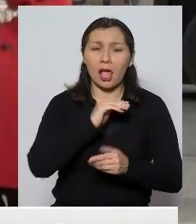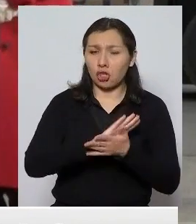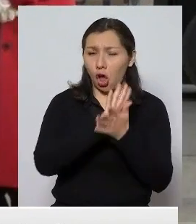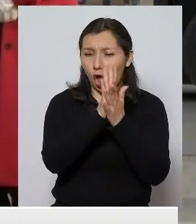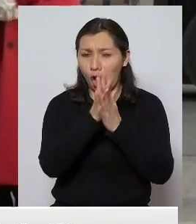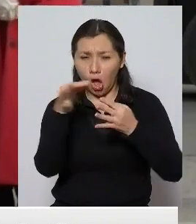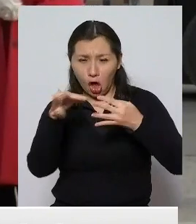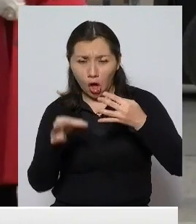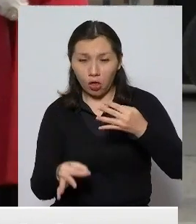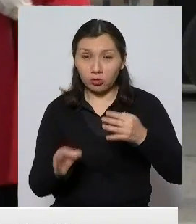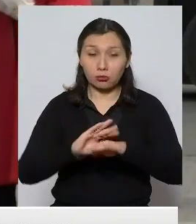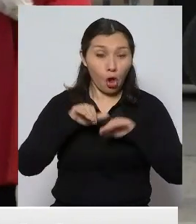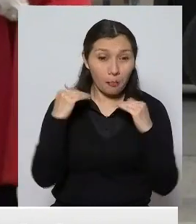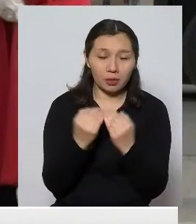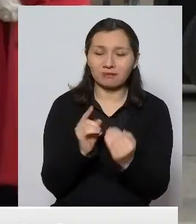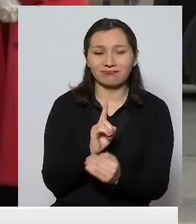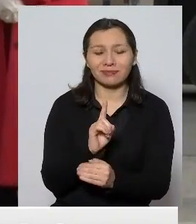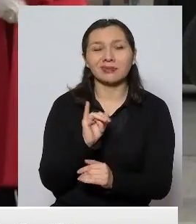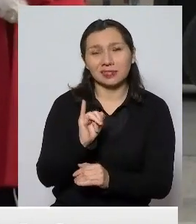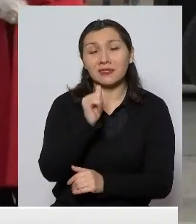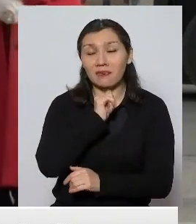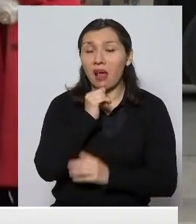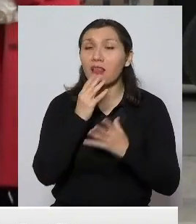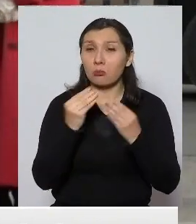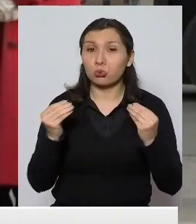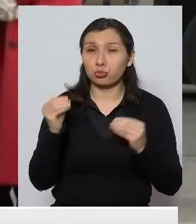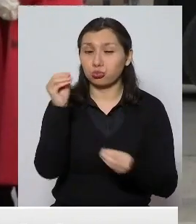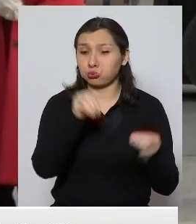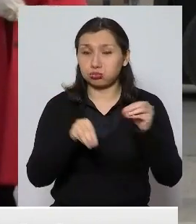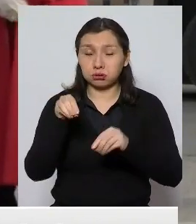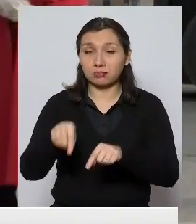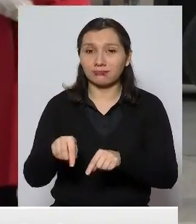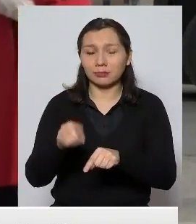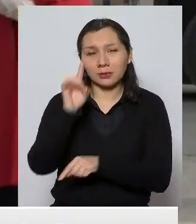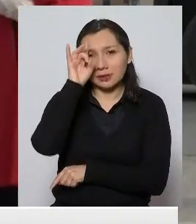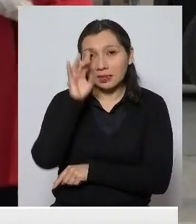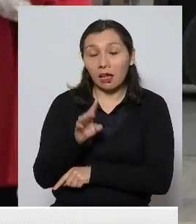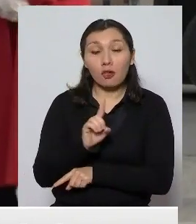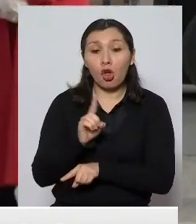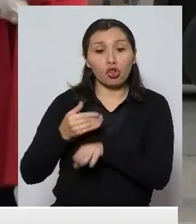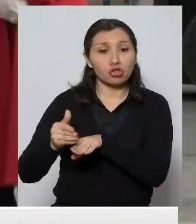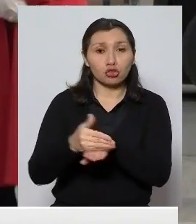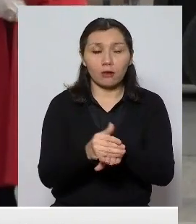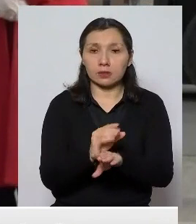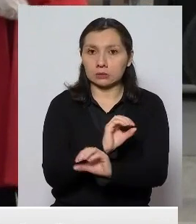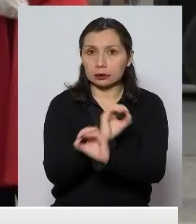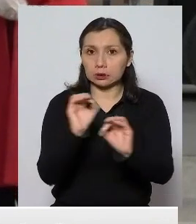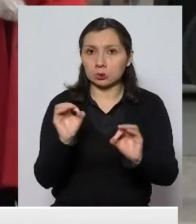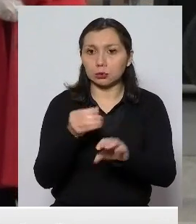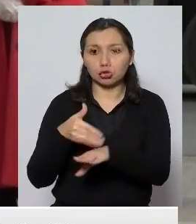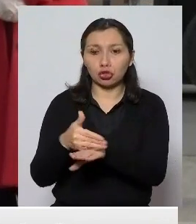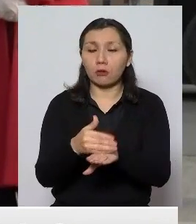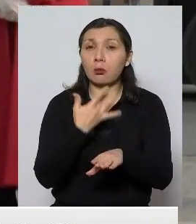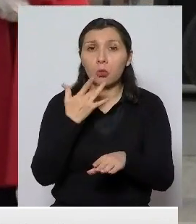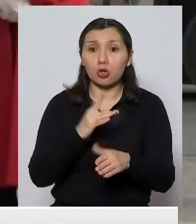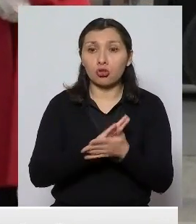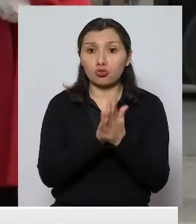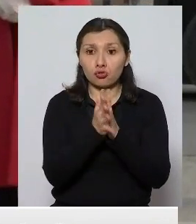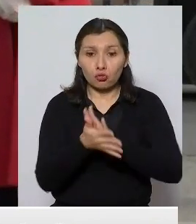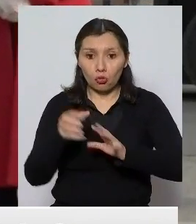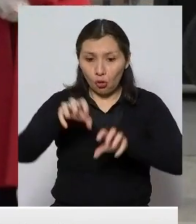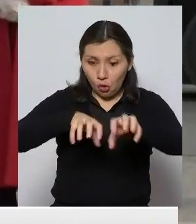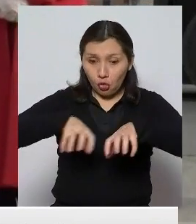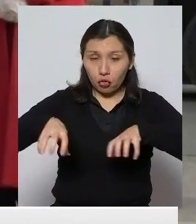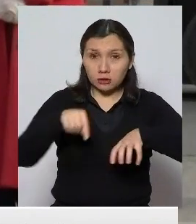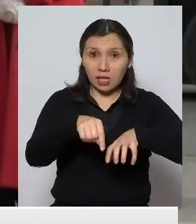los elementos. Les faltan muchas cosas, pero sabemos también que no les sobra absolutamente nada, porque todo lo que está en